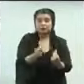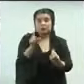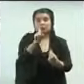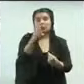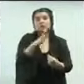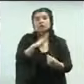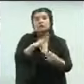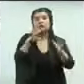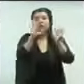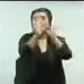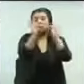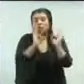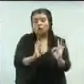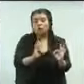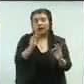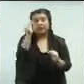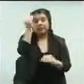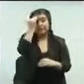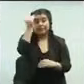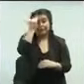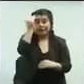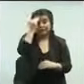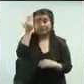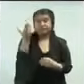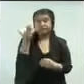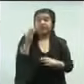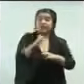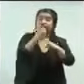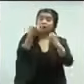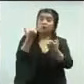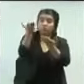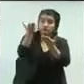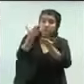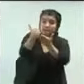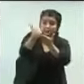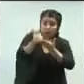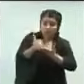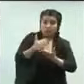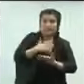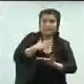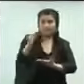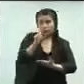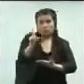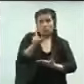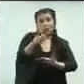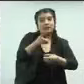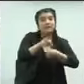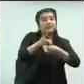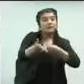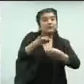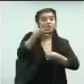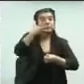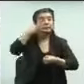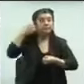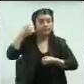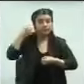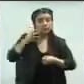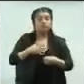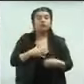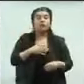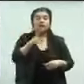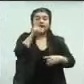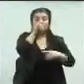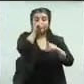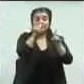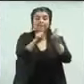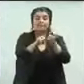de hacerlo. Yo quiero, ministro, que me apoye, no a mí, al departamento de San Marcos. Y todo lo que le quiero